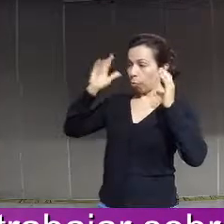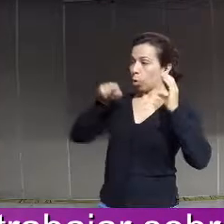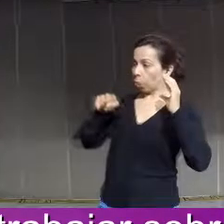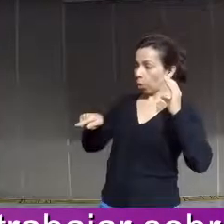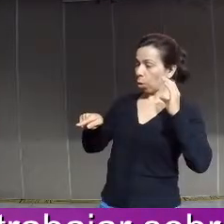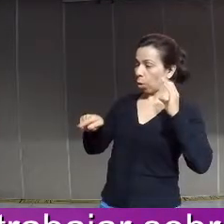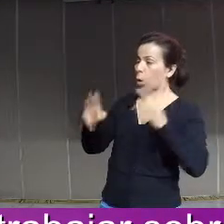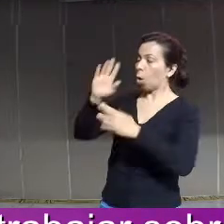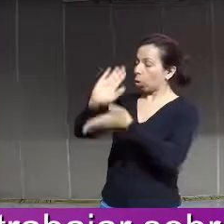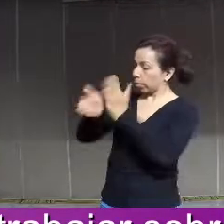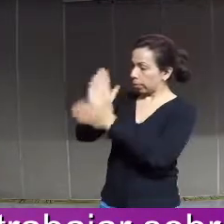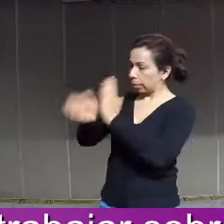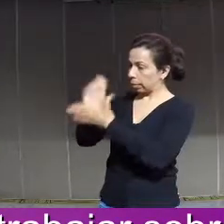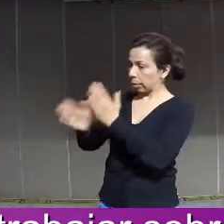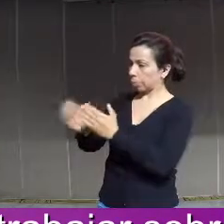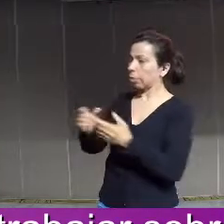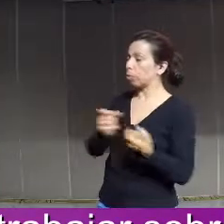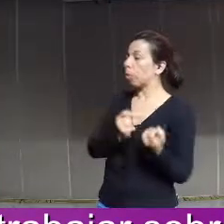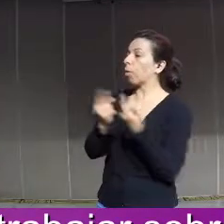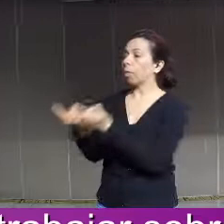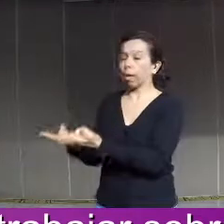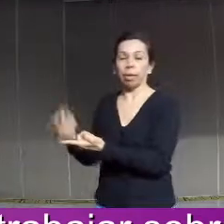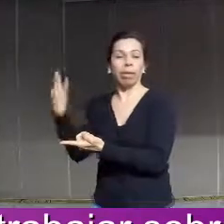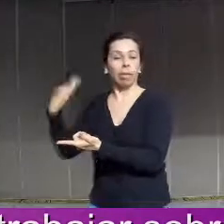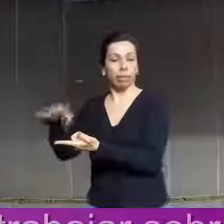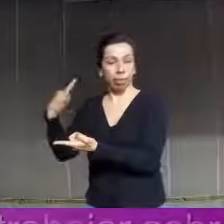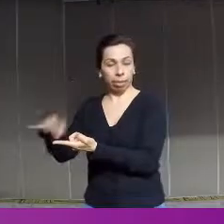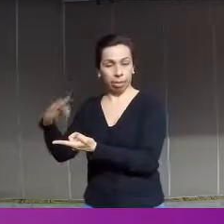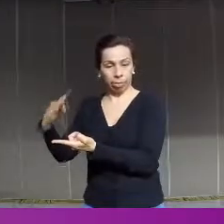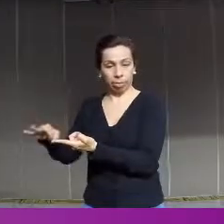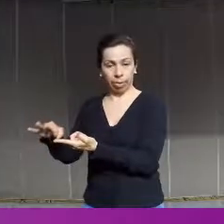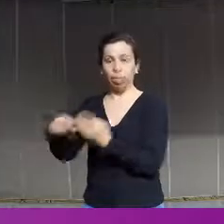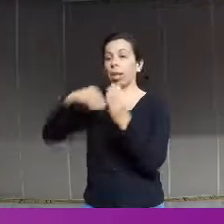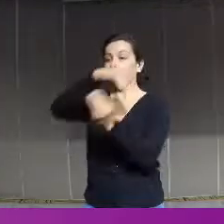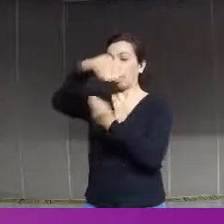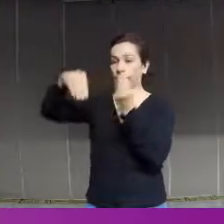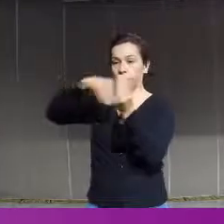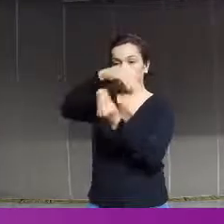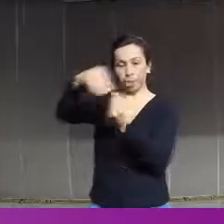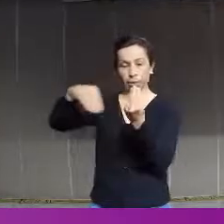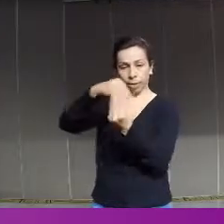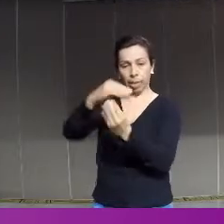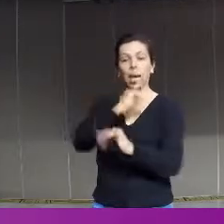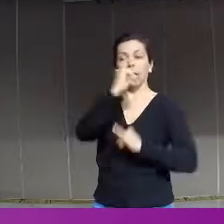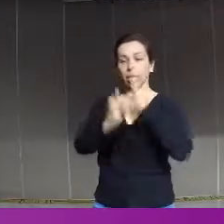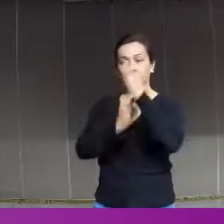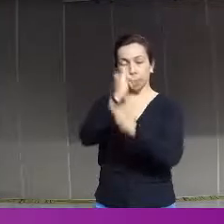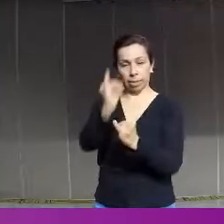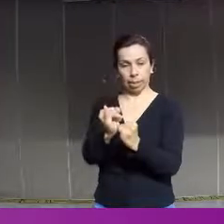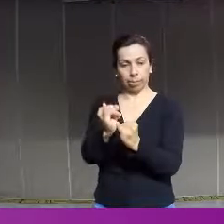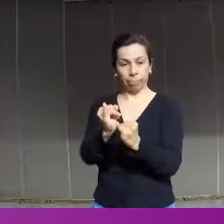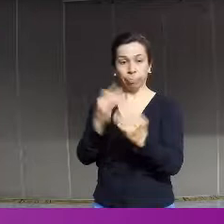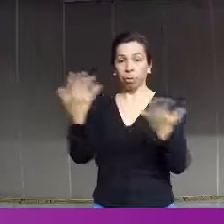mejor estado óptimo posible de salud para el paciente y su familia. Nunca nosotros somos el que le vamos a decir a